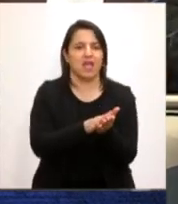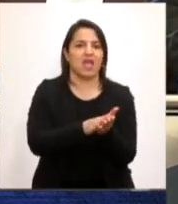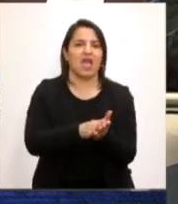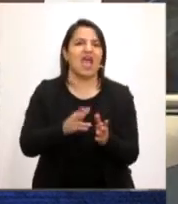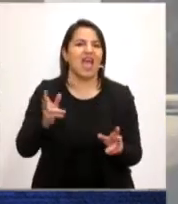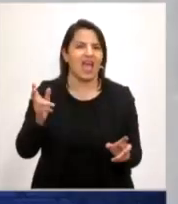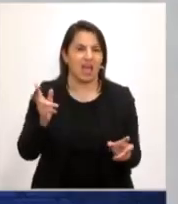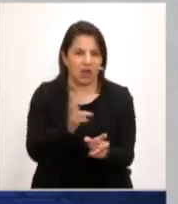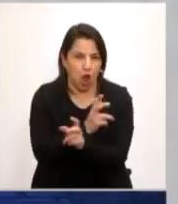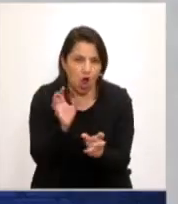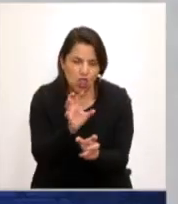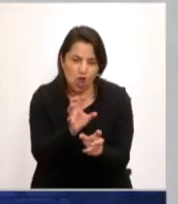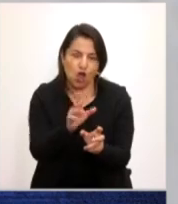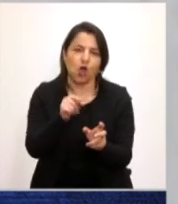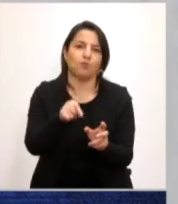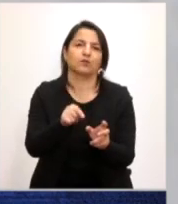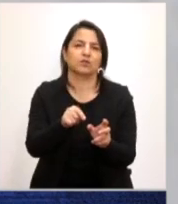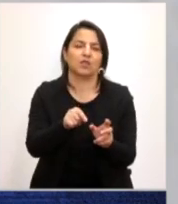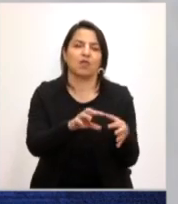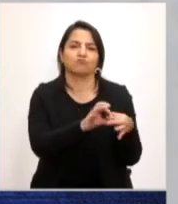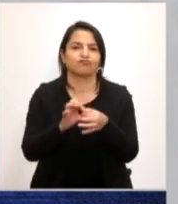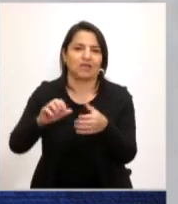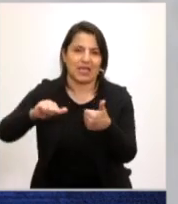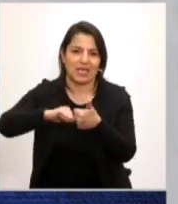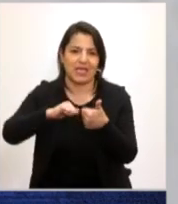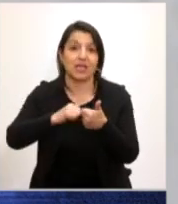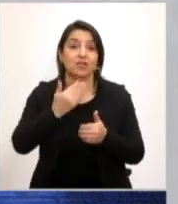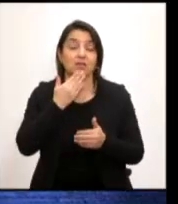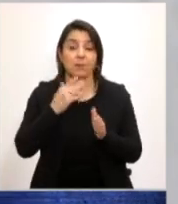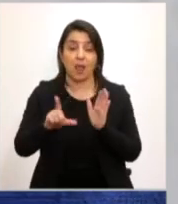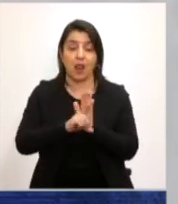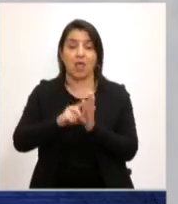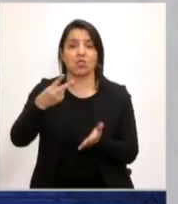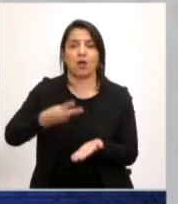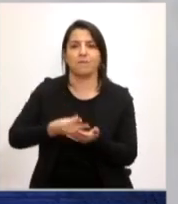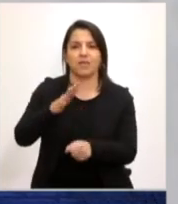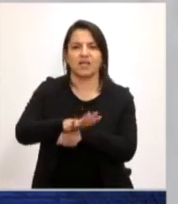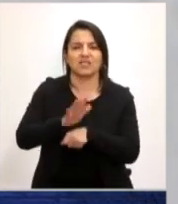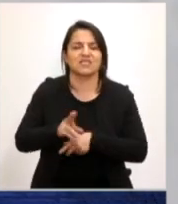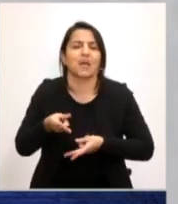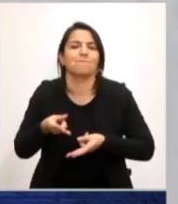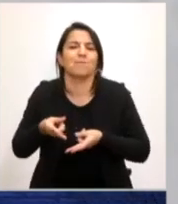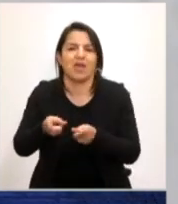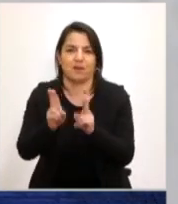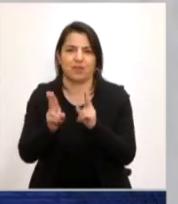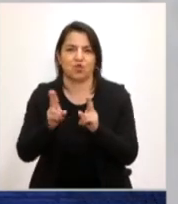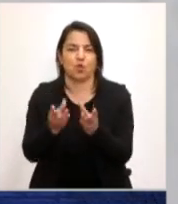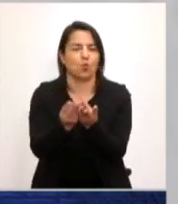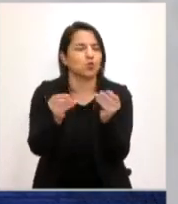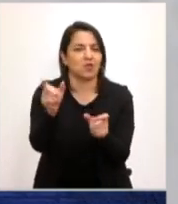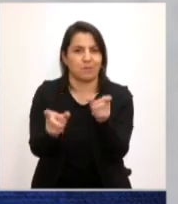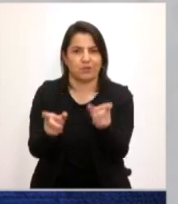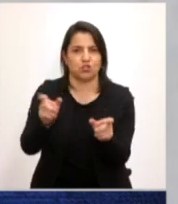en la educación, aprobada en el año 2015, y que permitió a miles de jóvenes acceder por primera vez